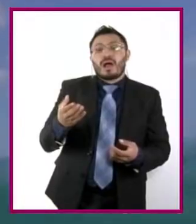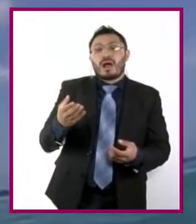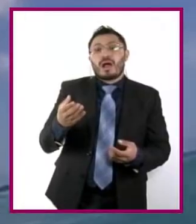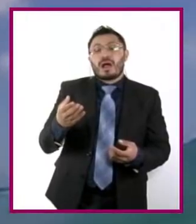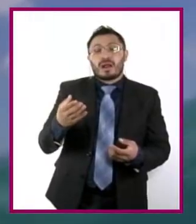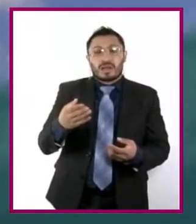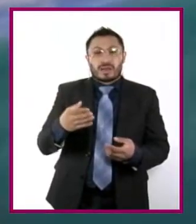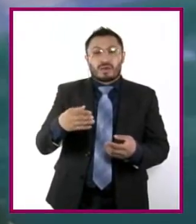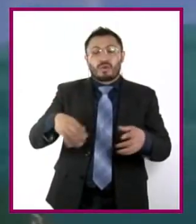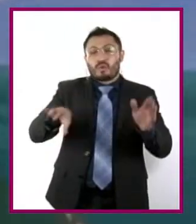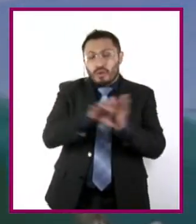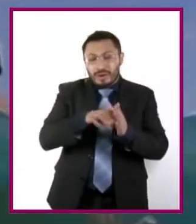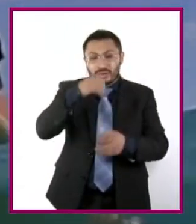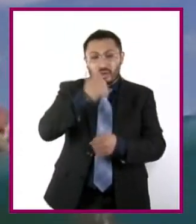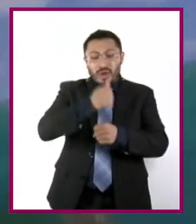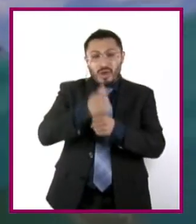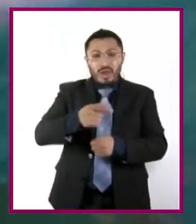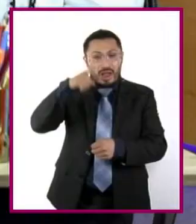paseo.